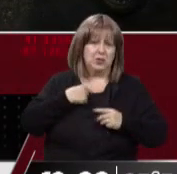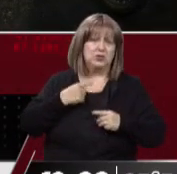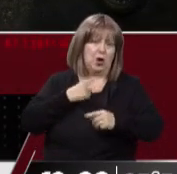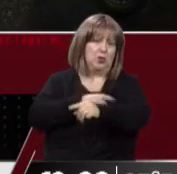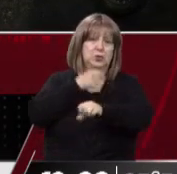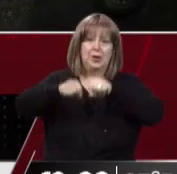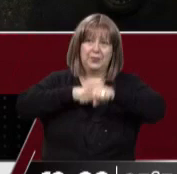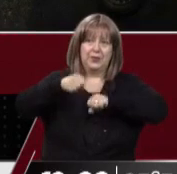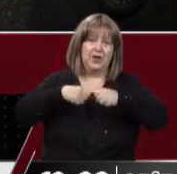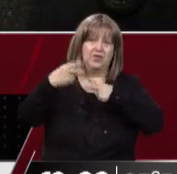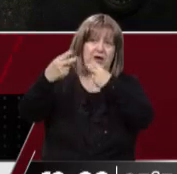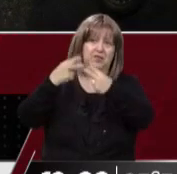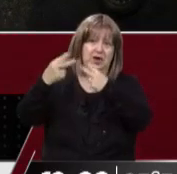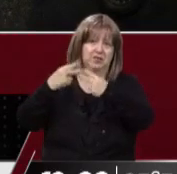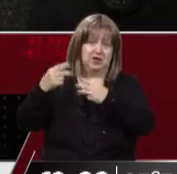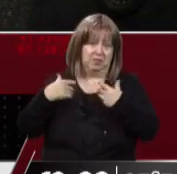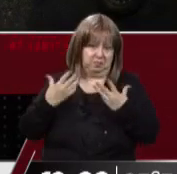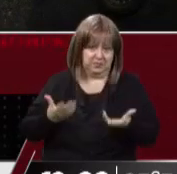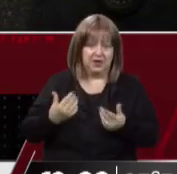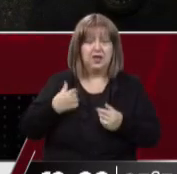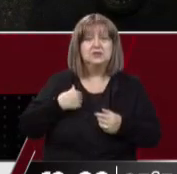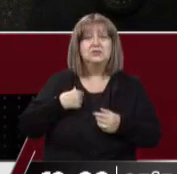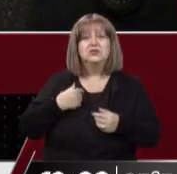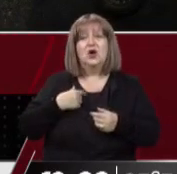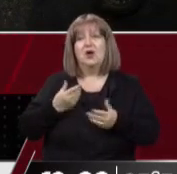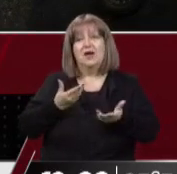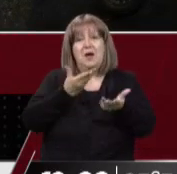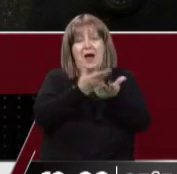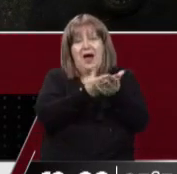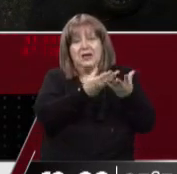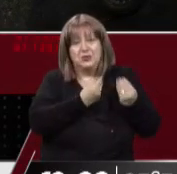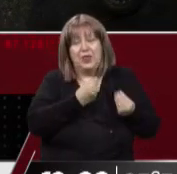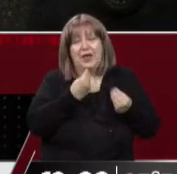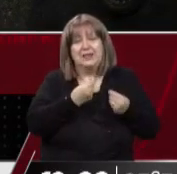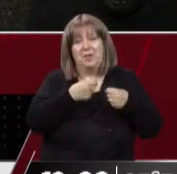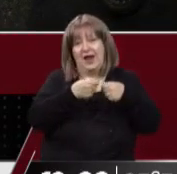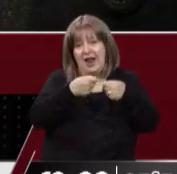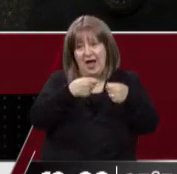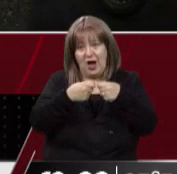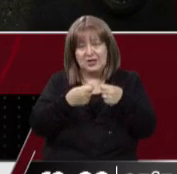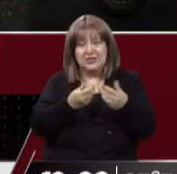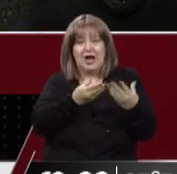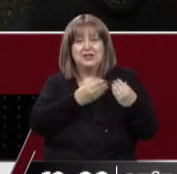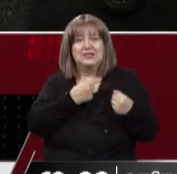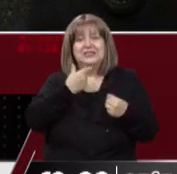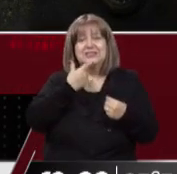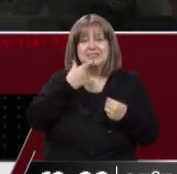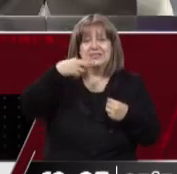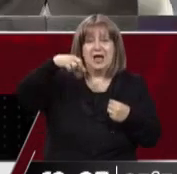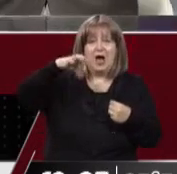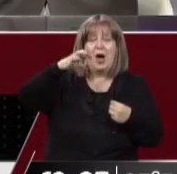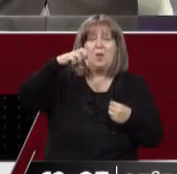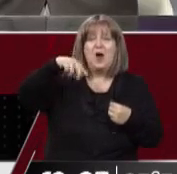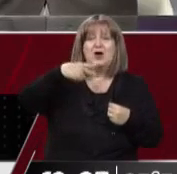que no tenemos la suerte de ser hijos de millonarios para poder Lucas, costear todo. Pero no hace falta, vos nos estás